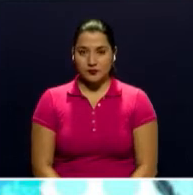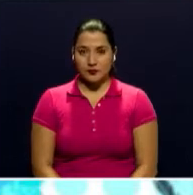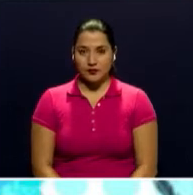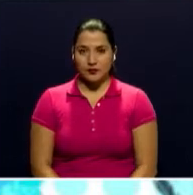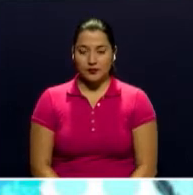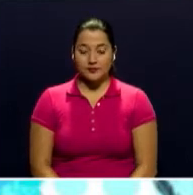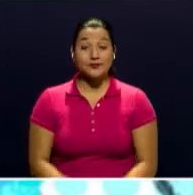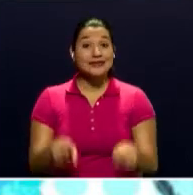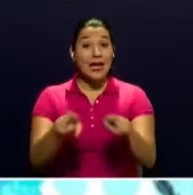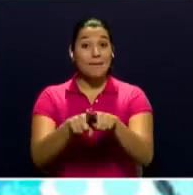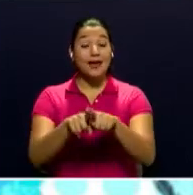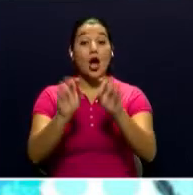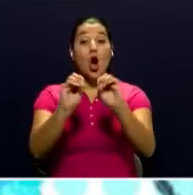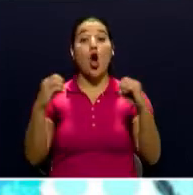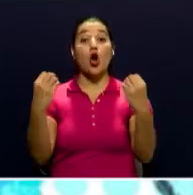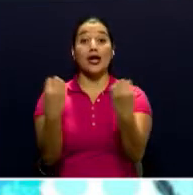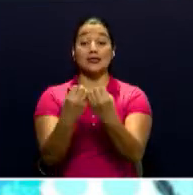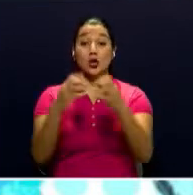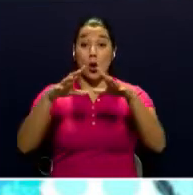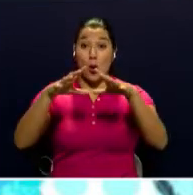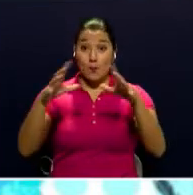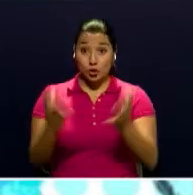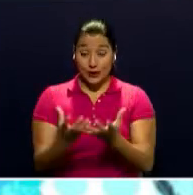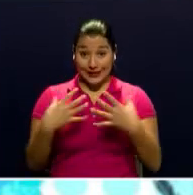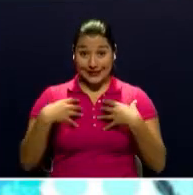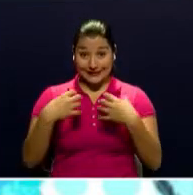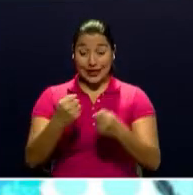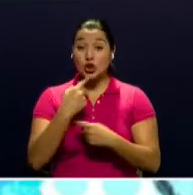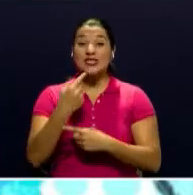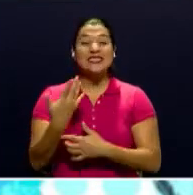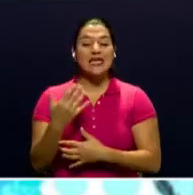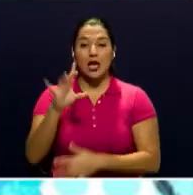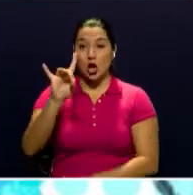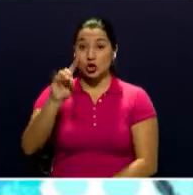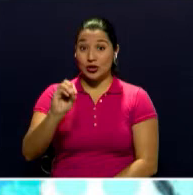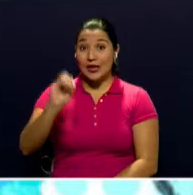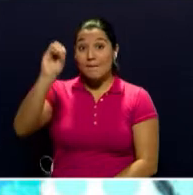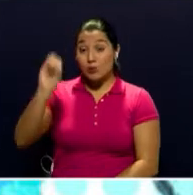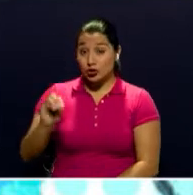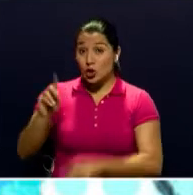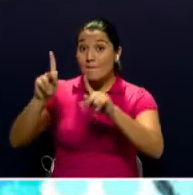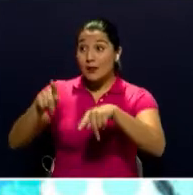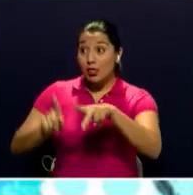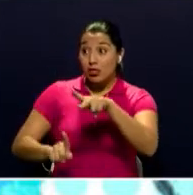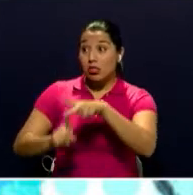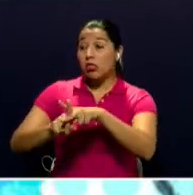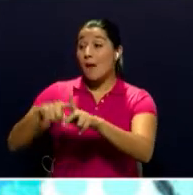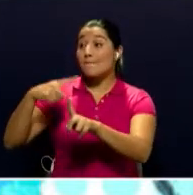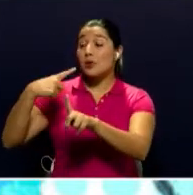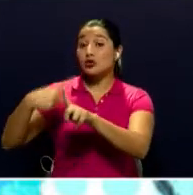Bueno, y es que también la Organización Mundial de la Salud asegura que el 80% de las personas que